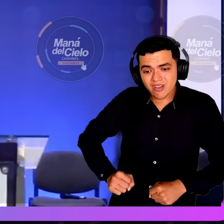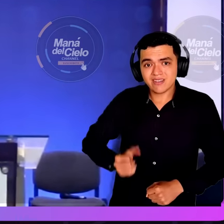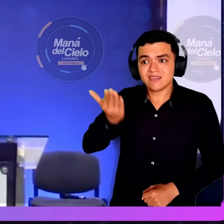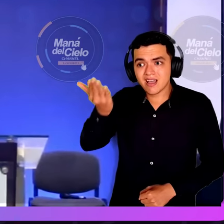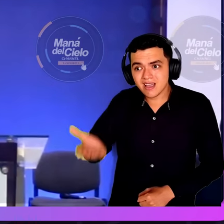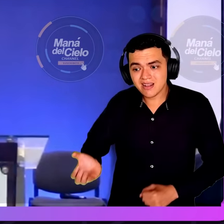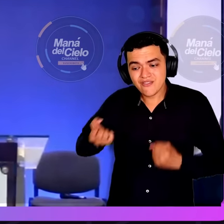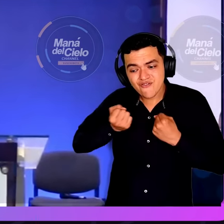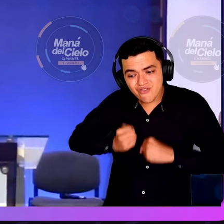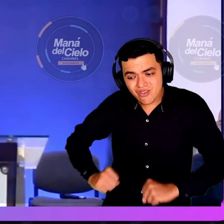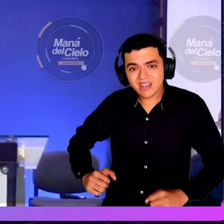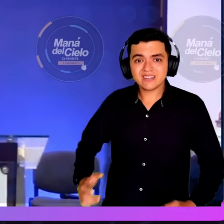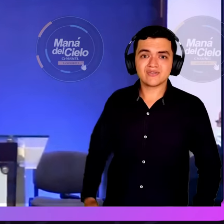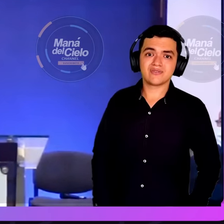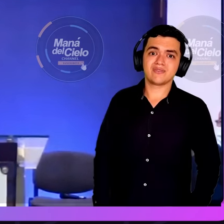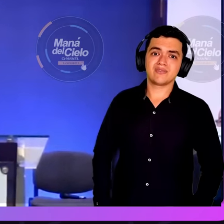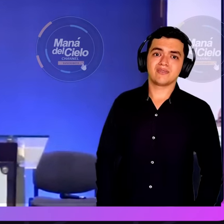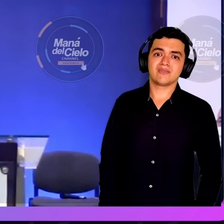mini falda,